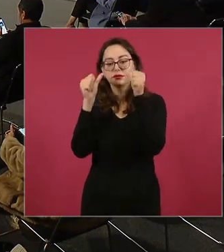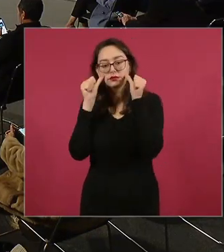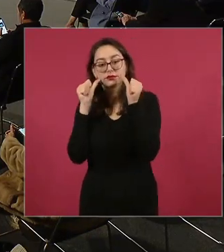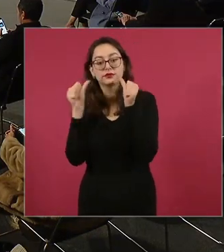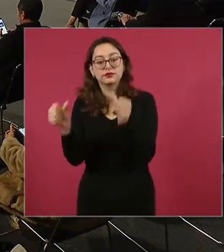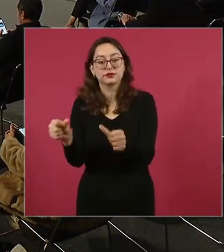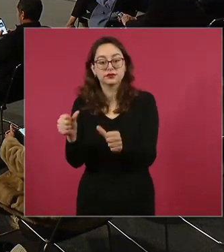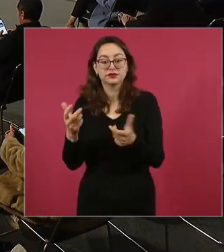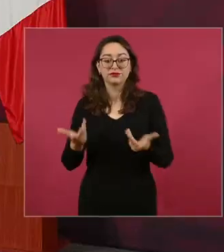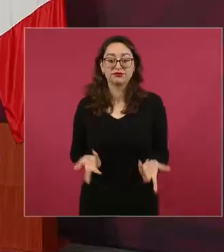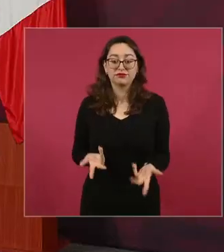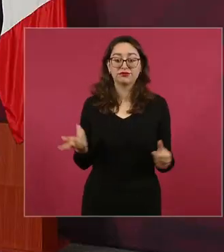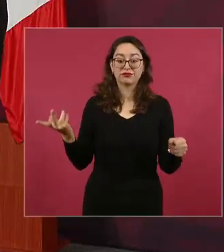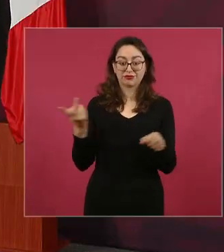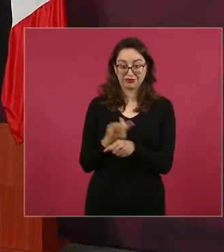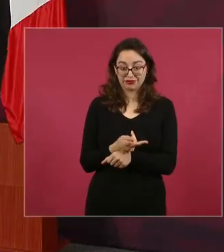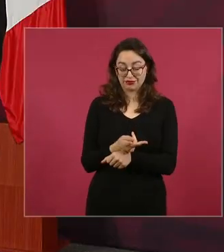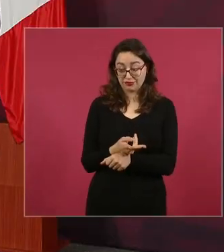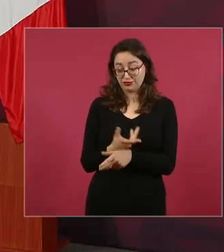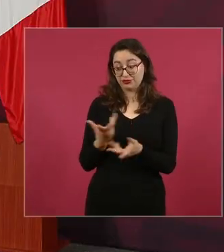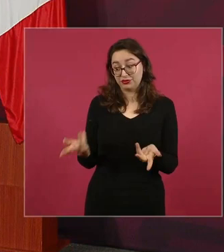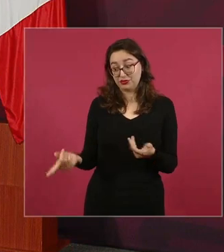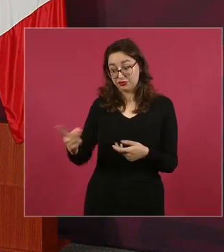ya cuando llegan a la frontera norte